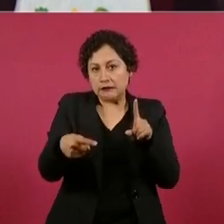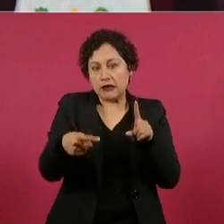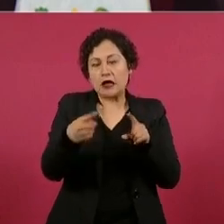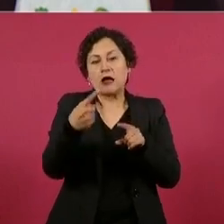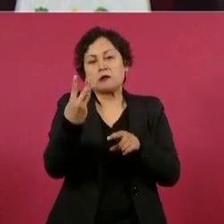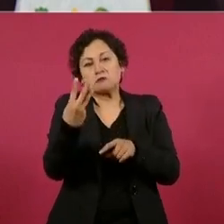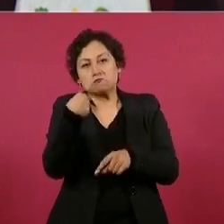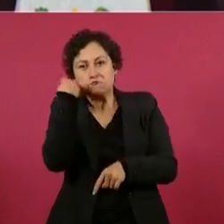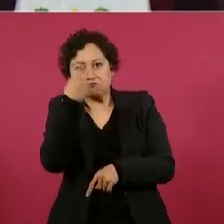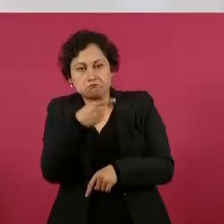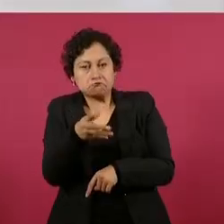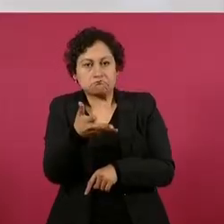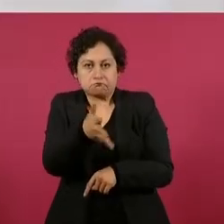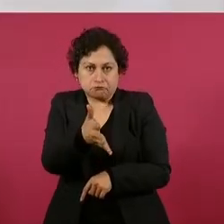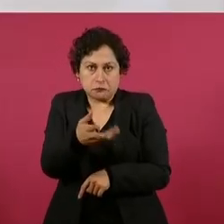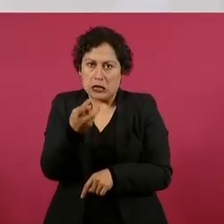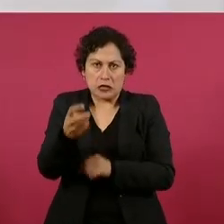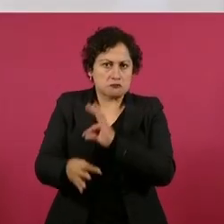lo terminamos.